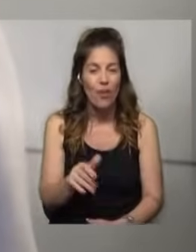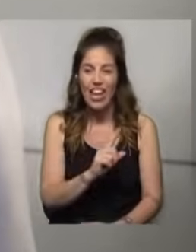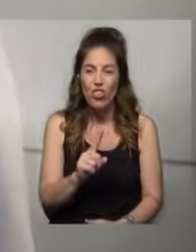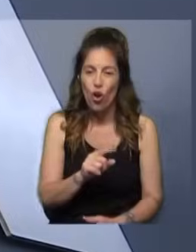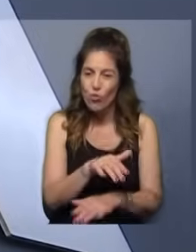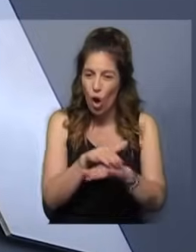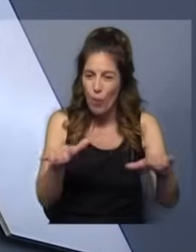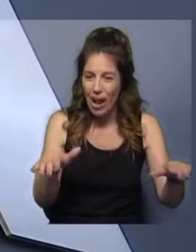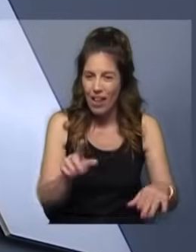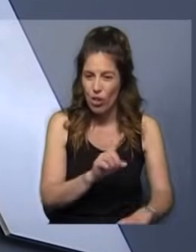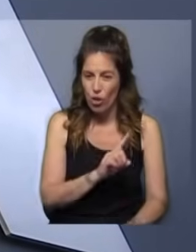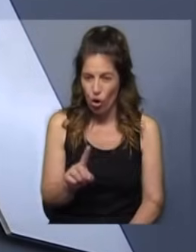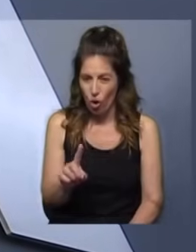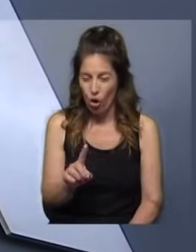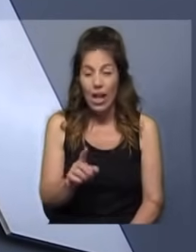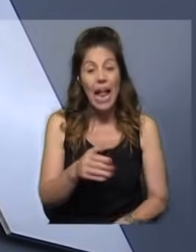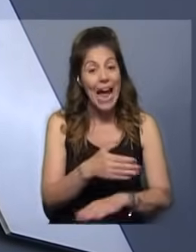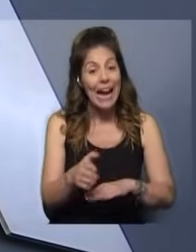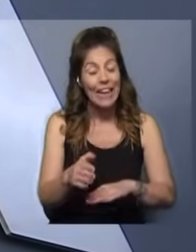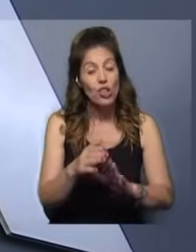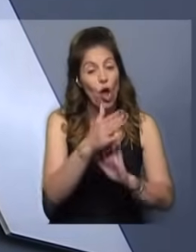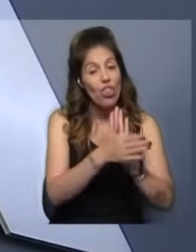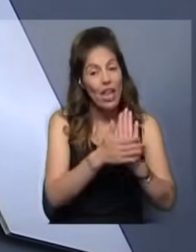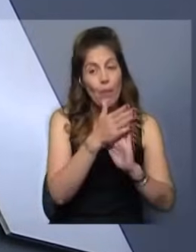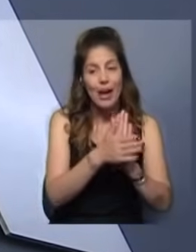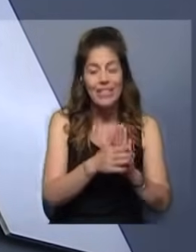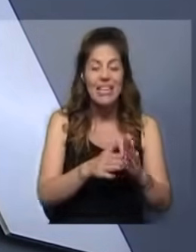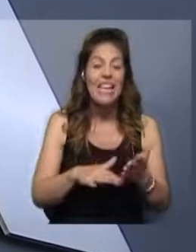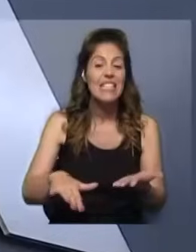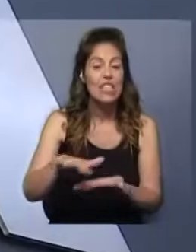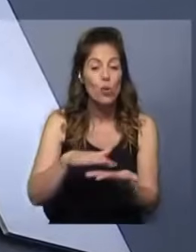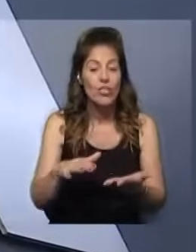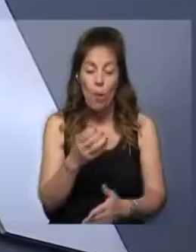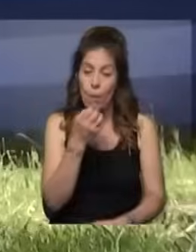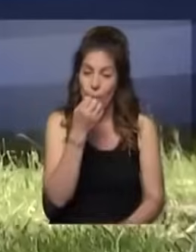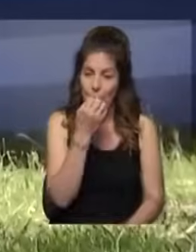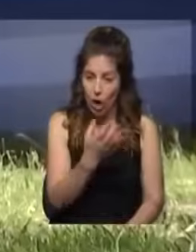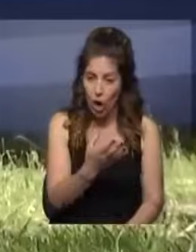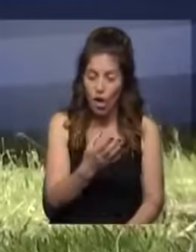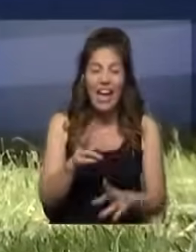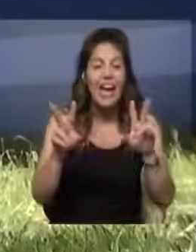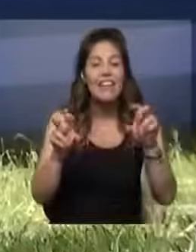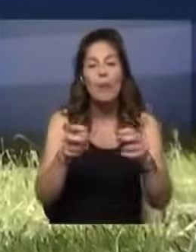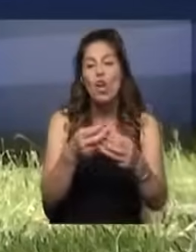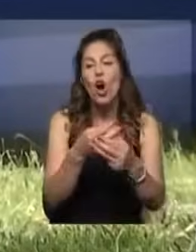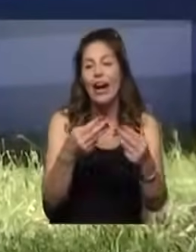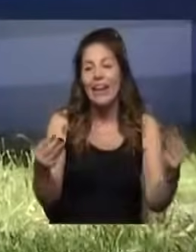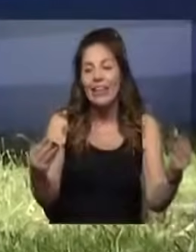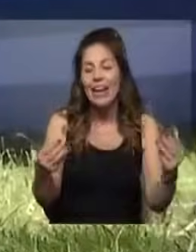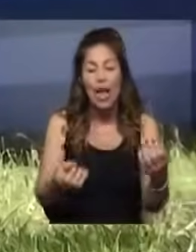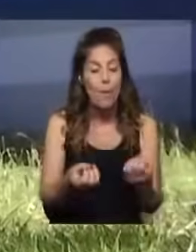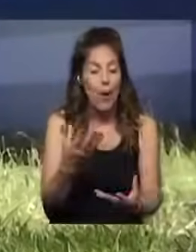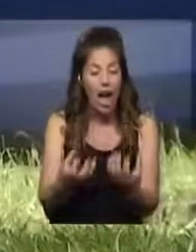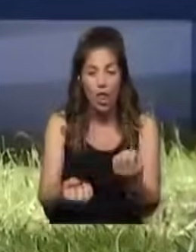del todo normalizadas el resto del país la situación es es bastante mejor en términos generales las pasturas